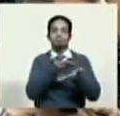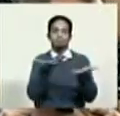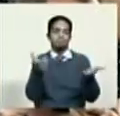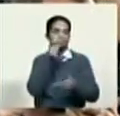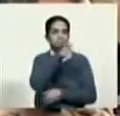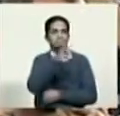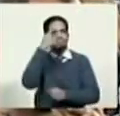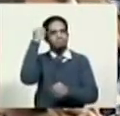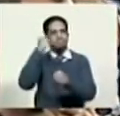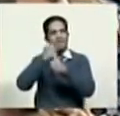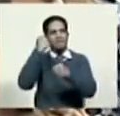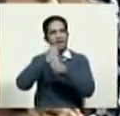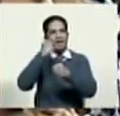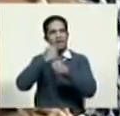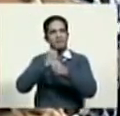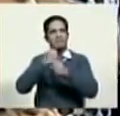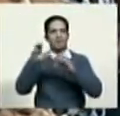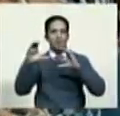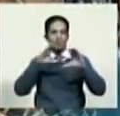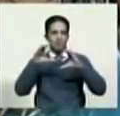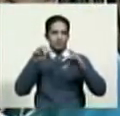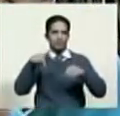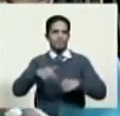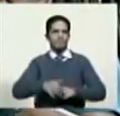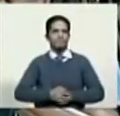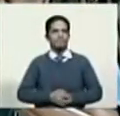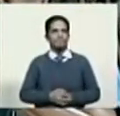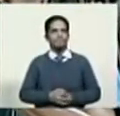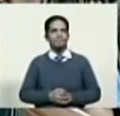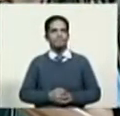trabajadores de la comunicación.